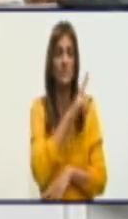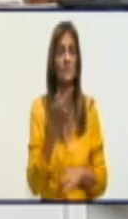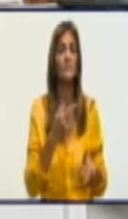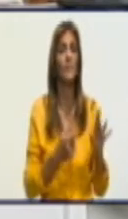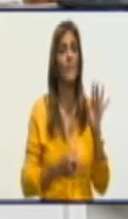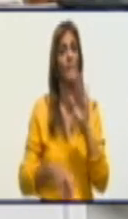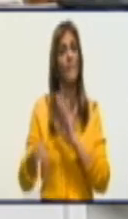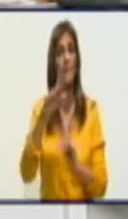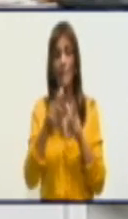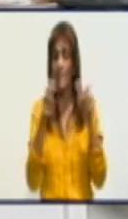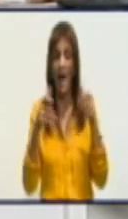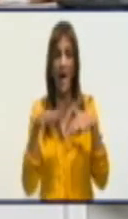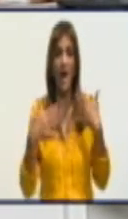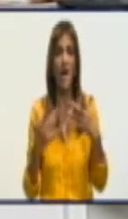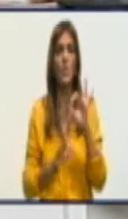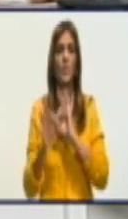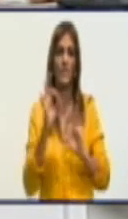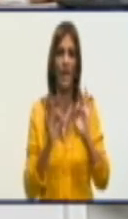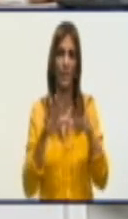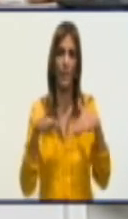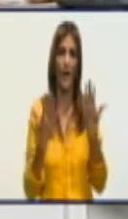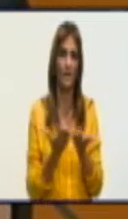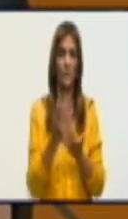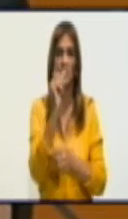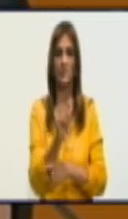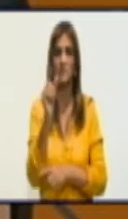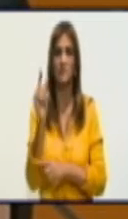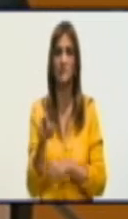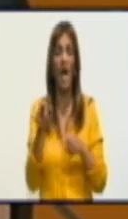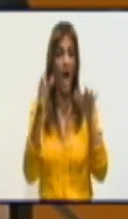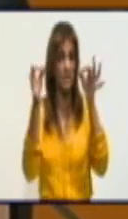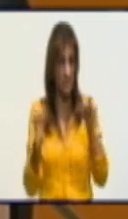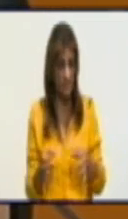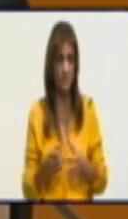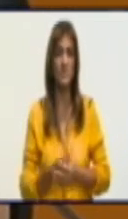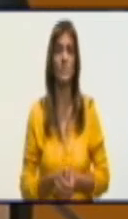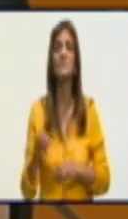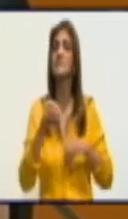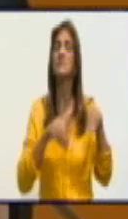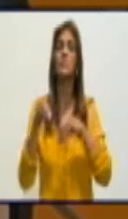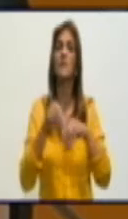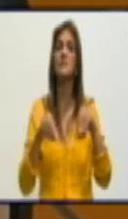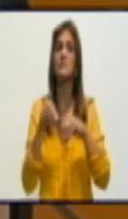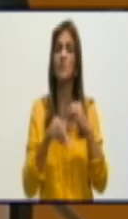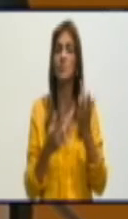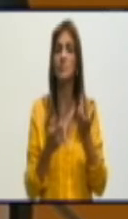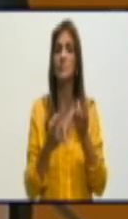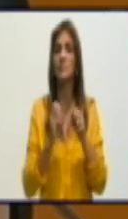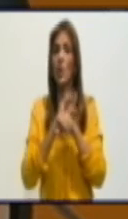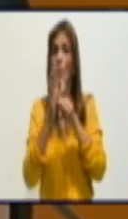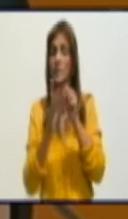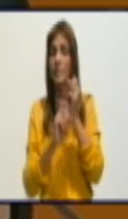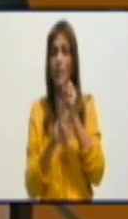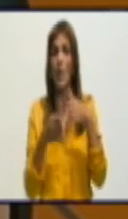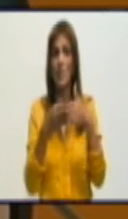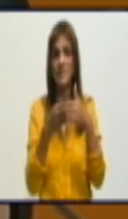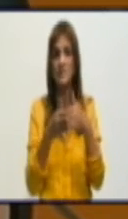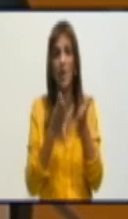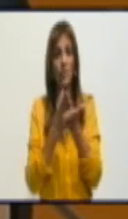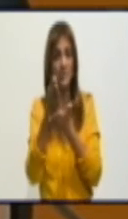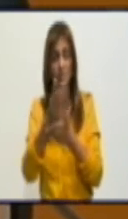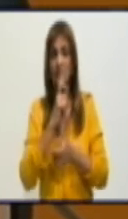cuidado para protegernos todos. Así es, Junel. La situación epidemiológica de la provincia sigue siendo compleja. Seguimos con